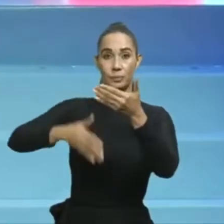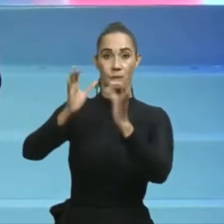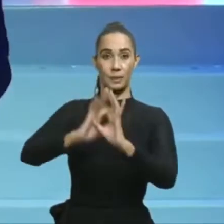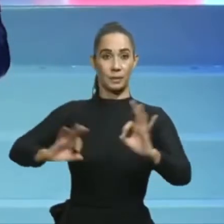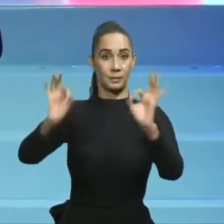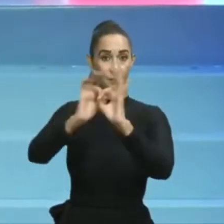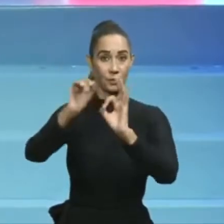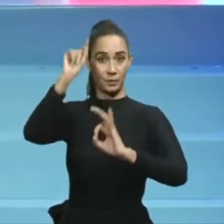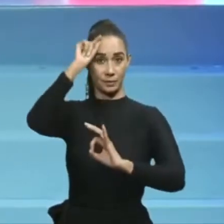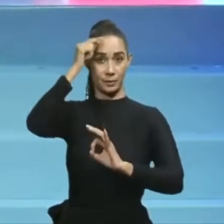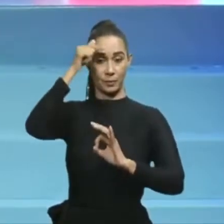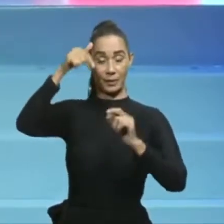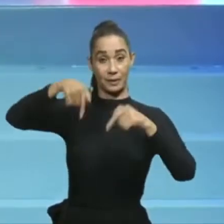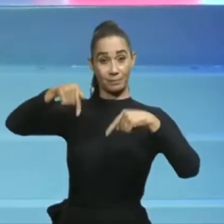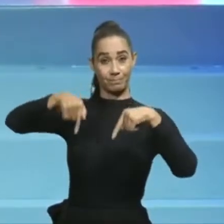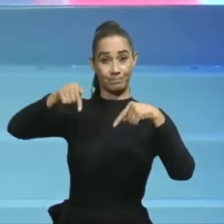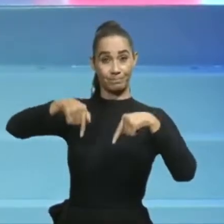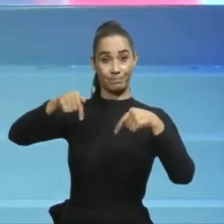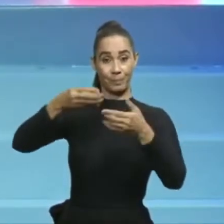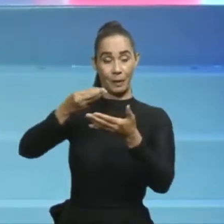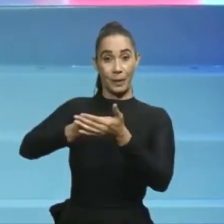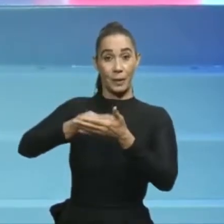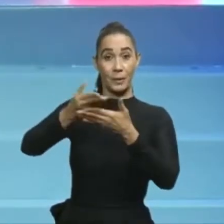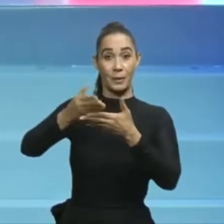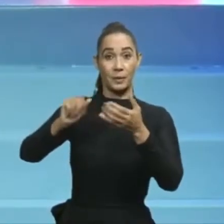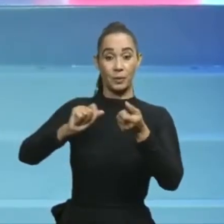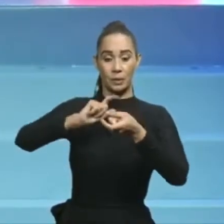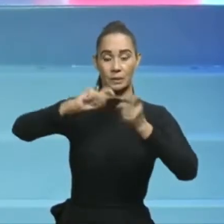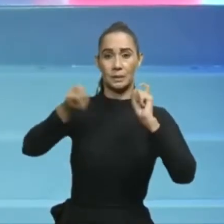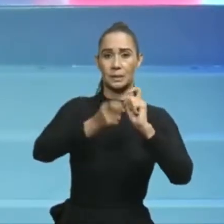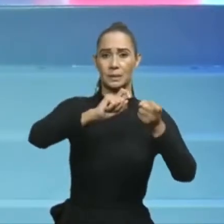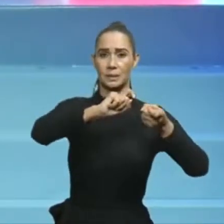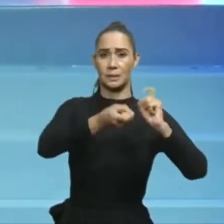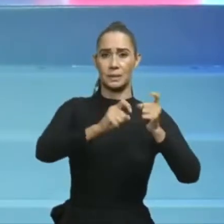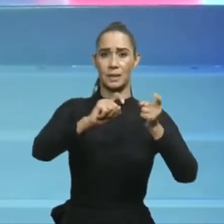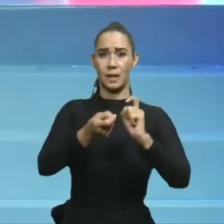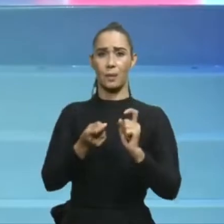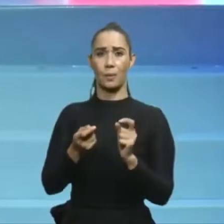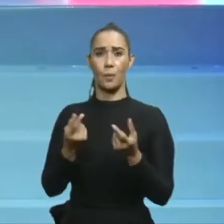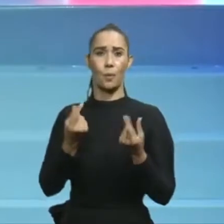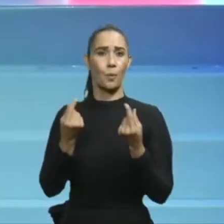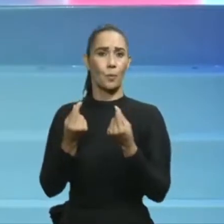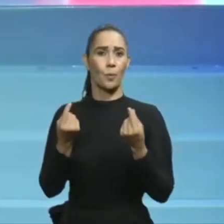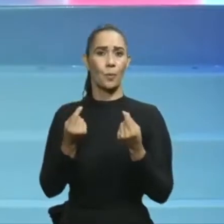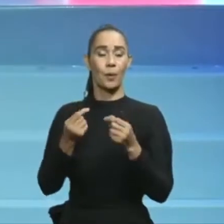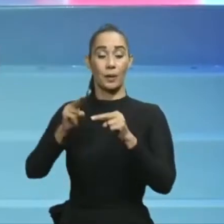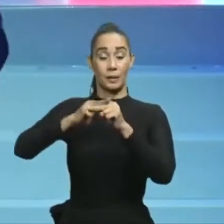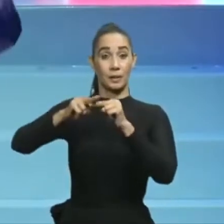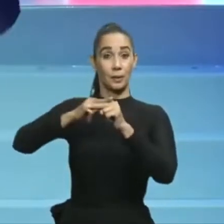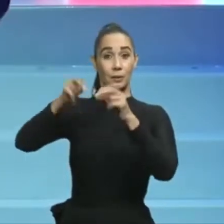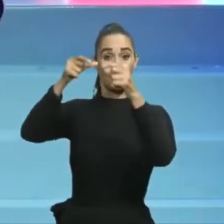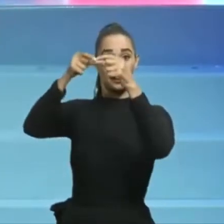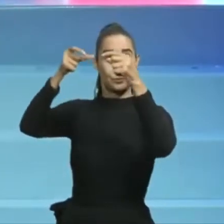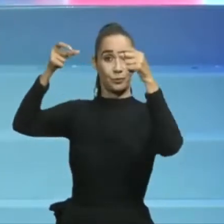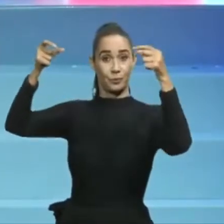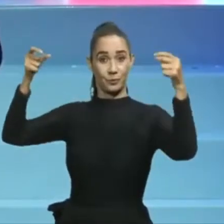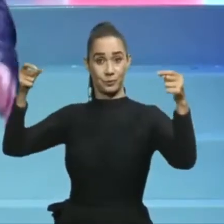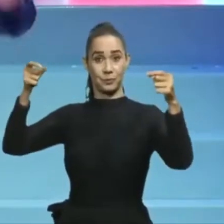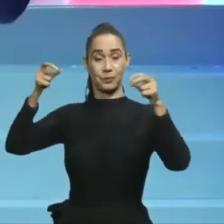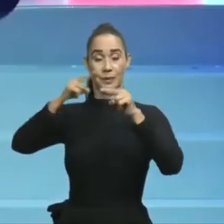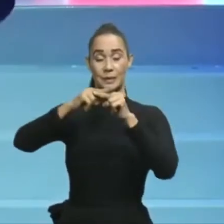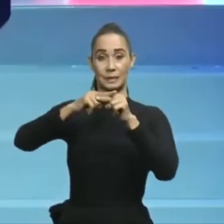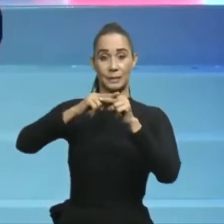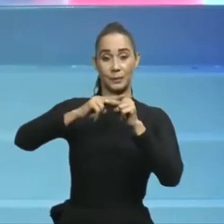aquí estamos haciendo inversiones transformadoras como la construcción del teleférico del mono fiel